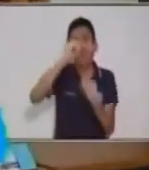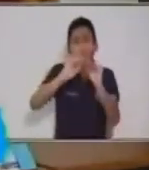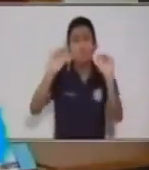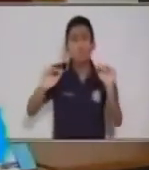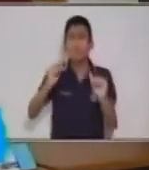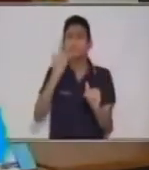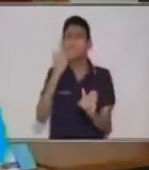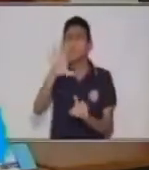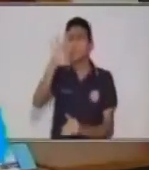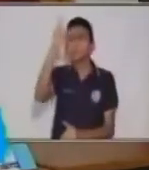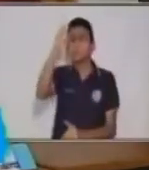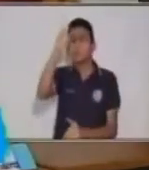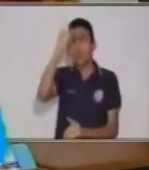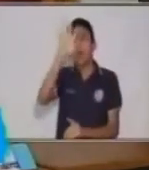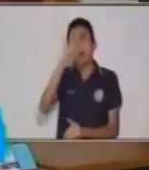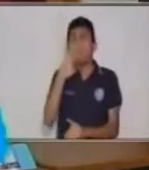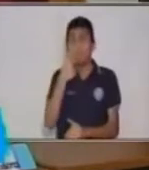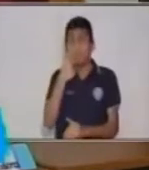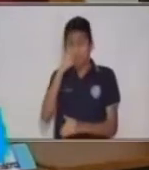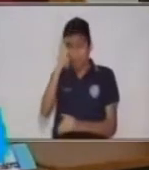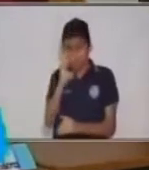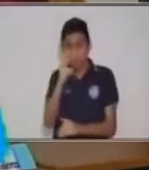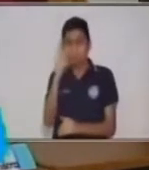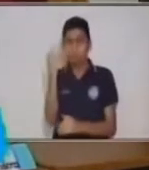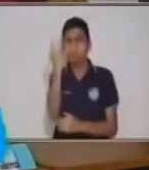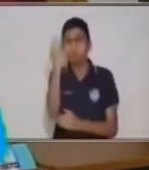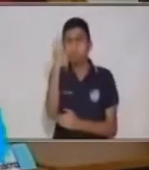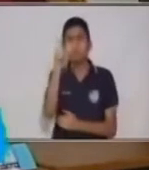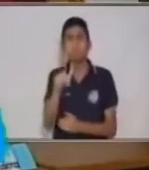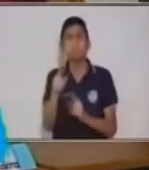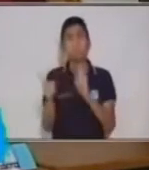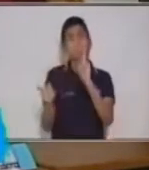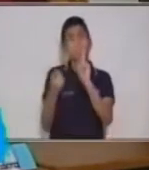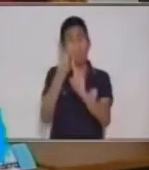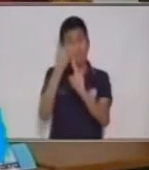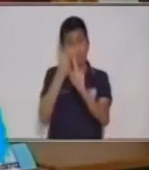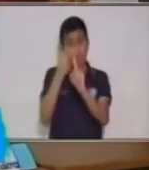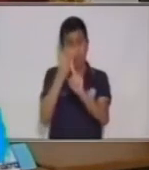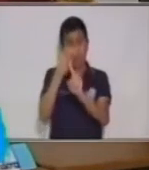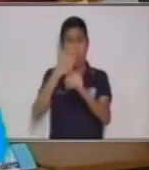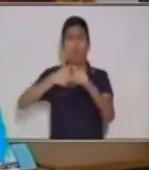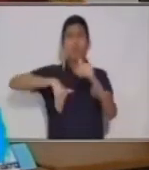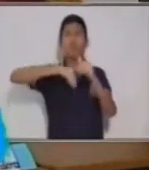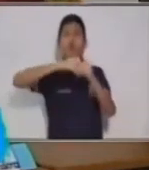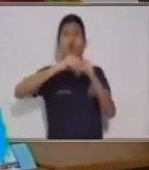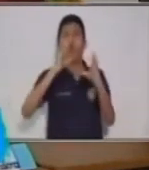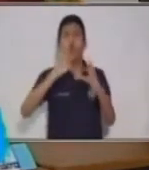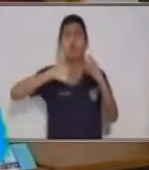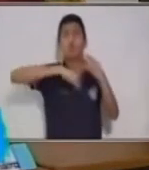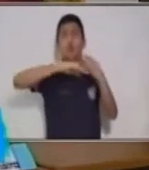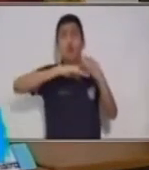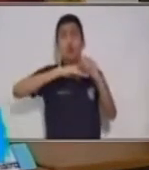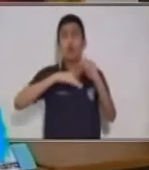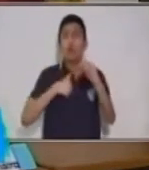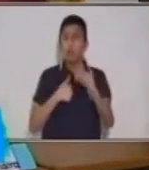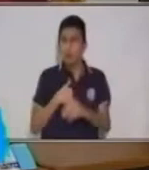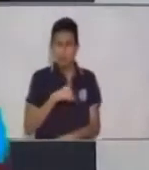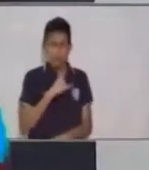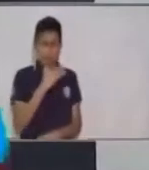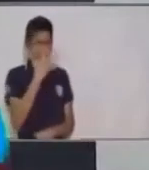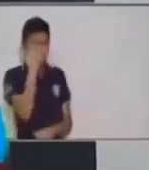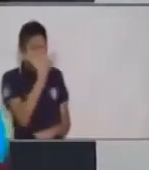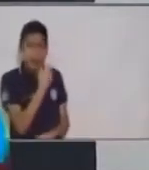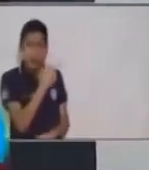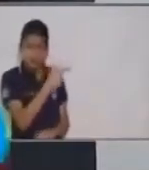Entonces, en relación a ello, por ahí está el fútbol. Ah, ¿en serio? ¿El fútbol?